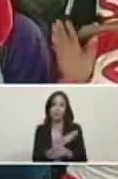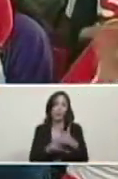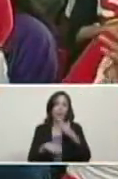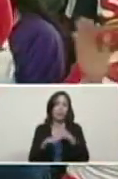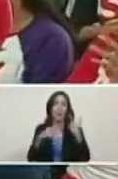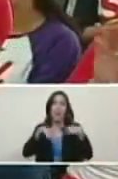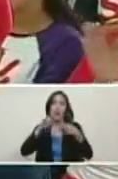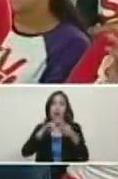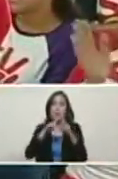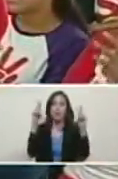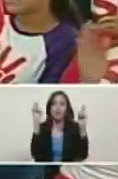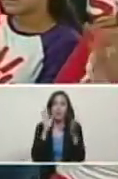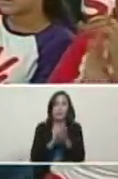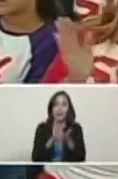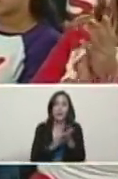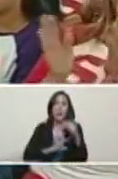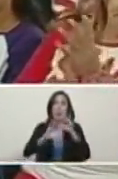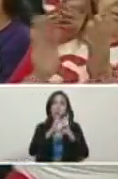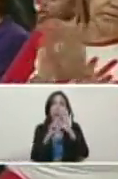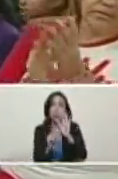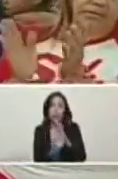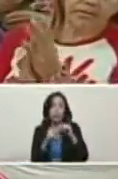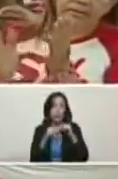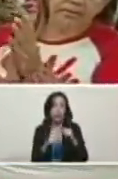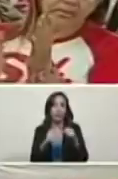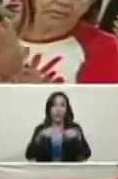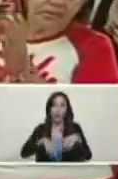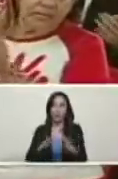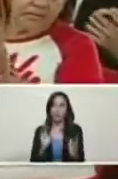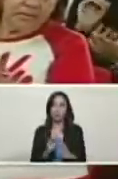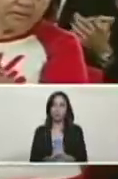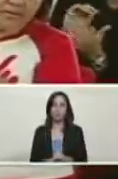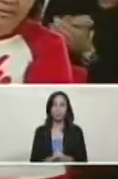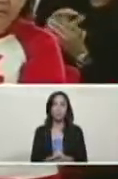la paz, la constitución y la revolución bolivariana.